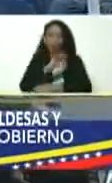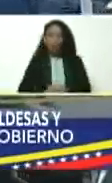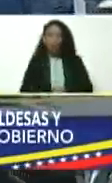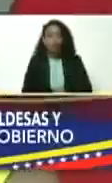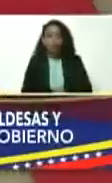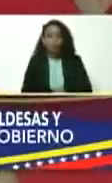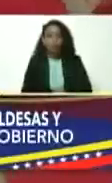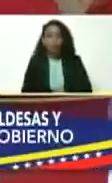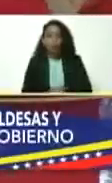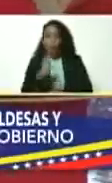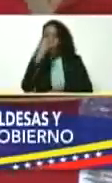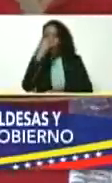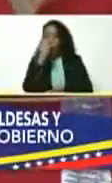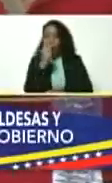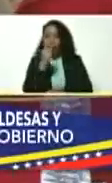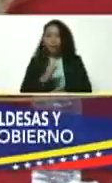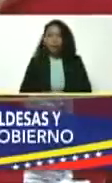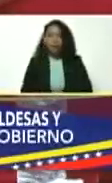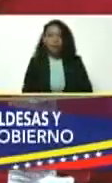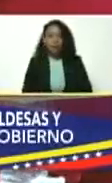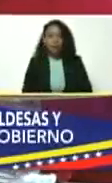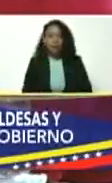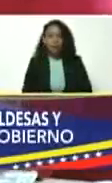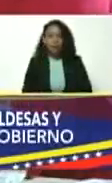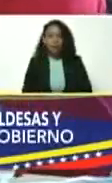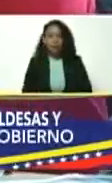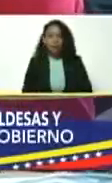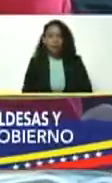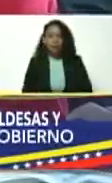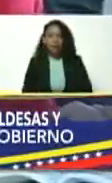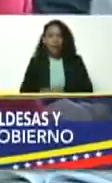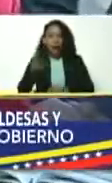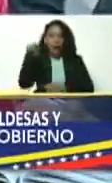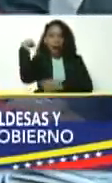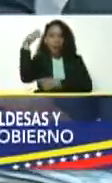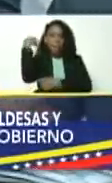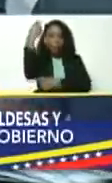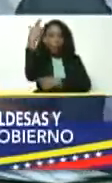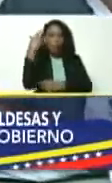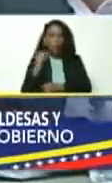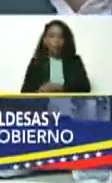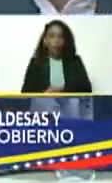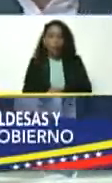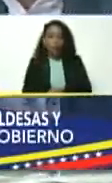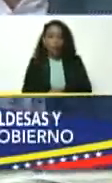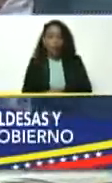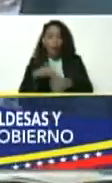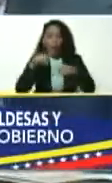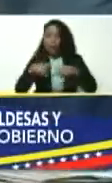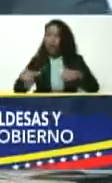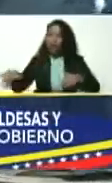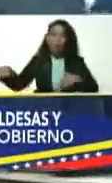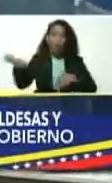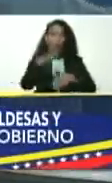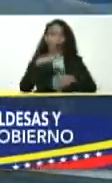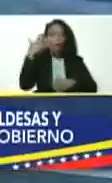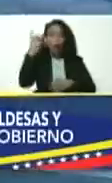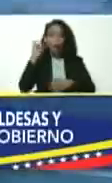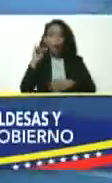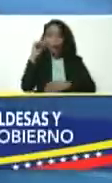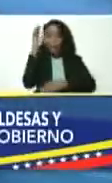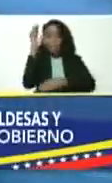guanare a san fernando de apure aquí están todos de